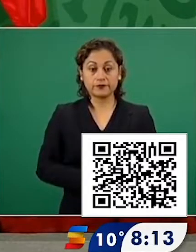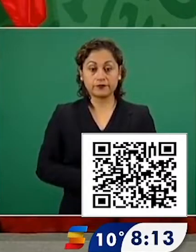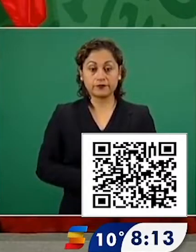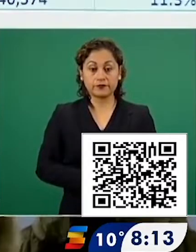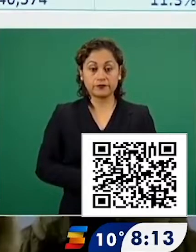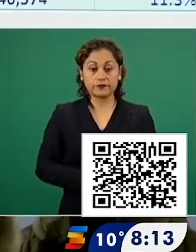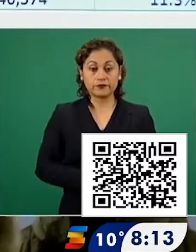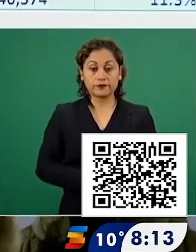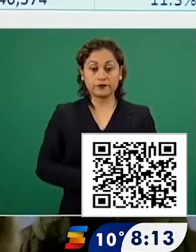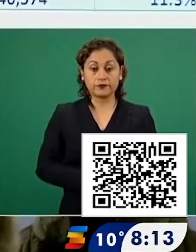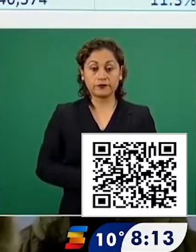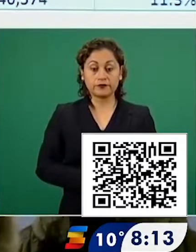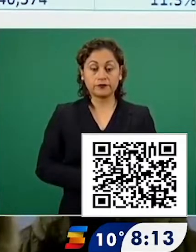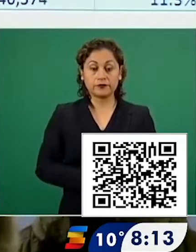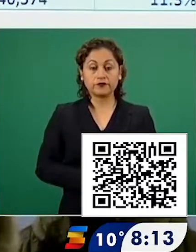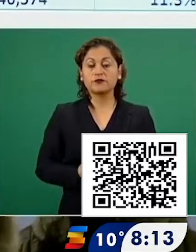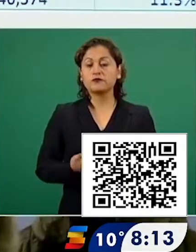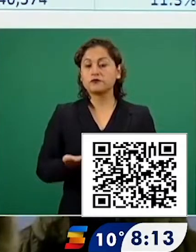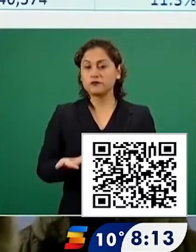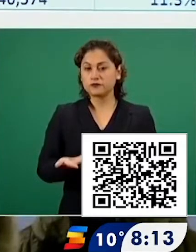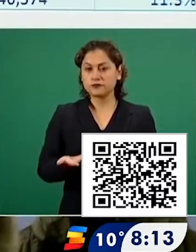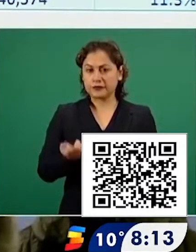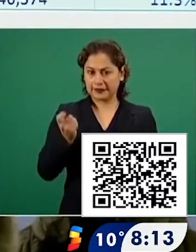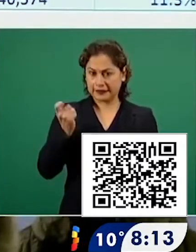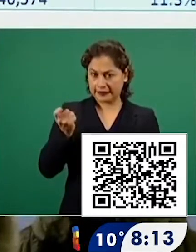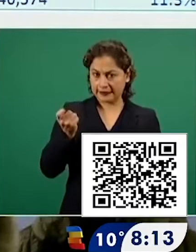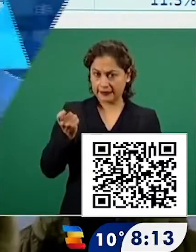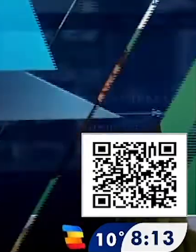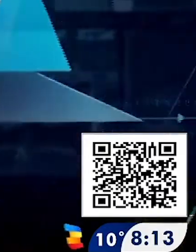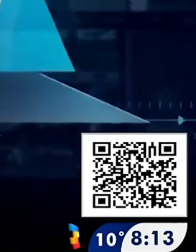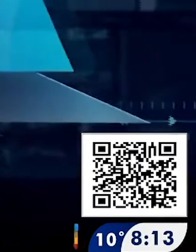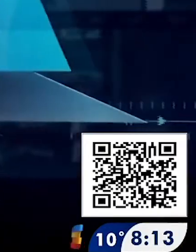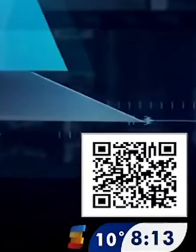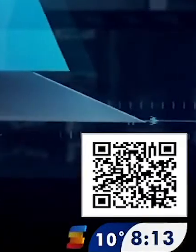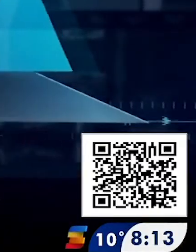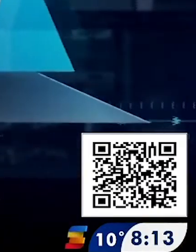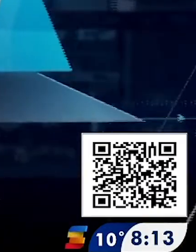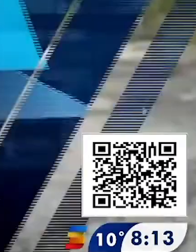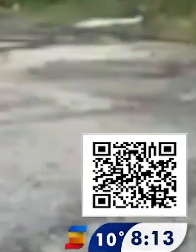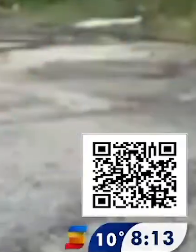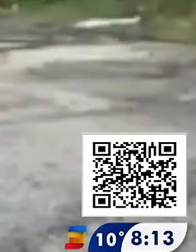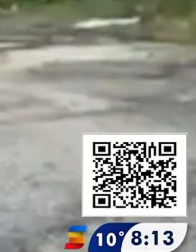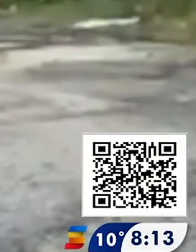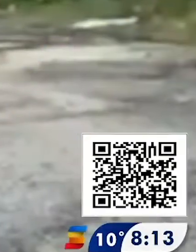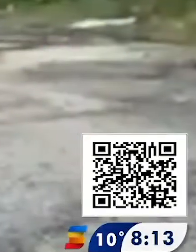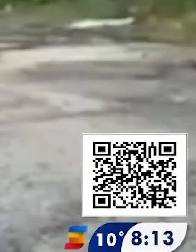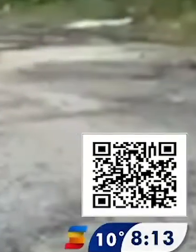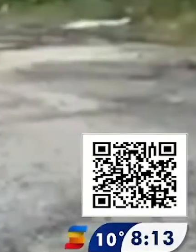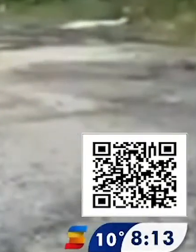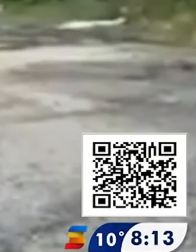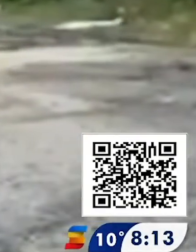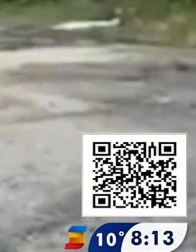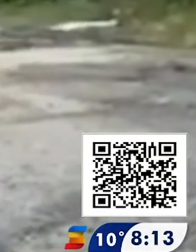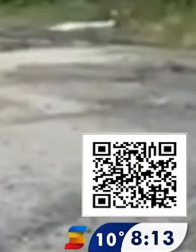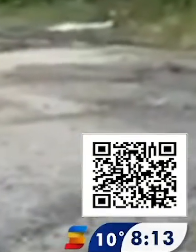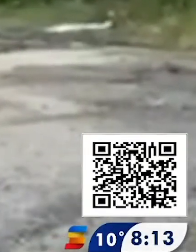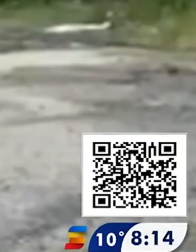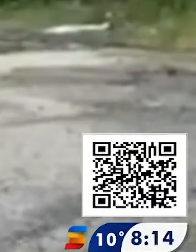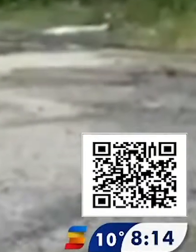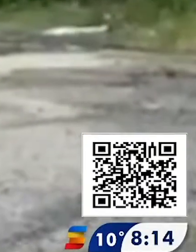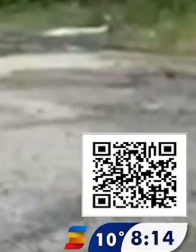en 326 dólares, según los datos del Banco Central. En Jalapa, como resultado de un operativo